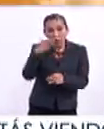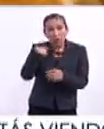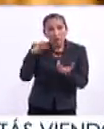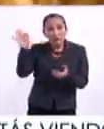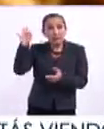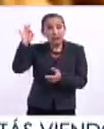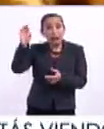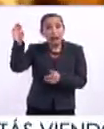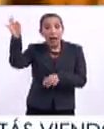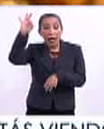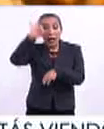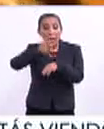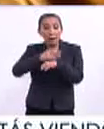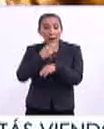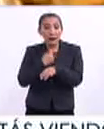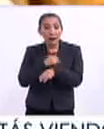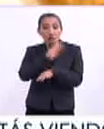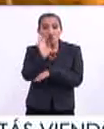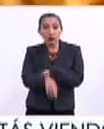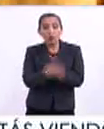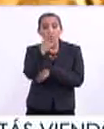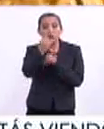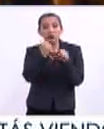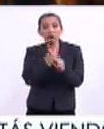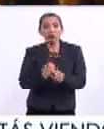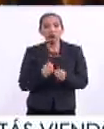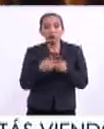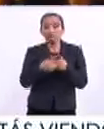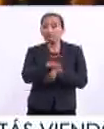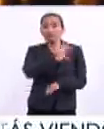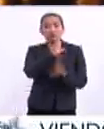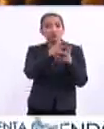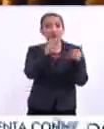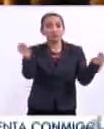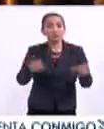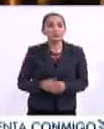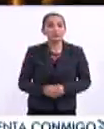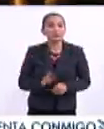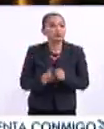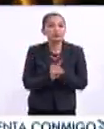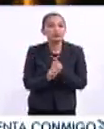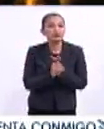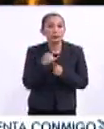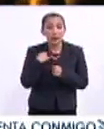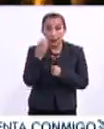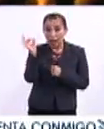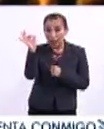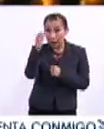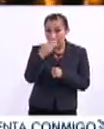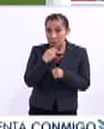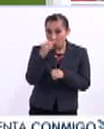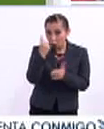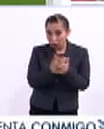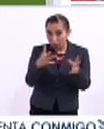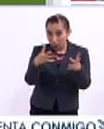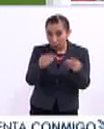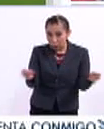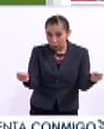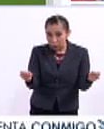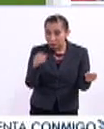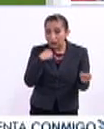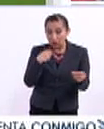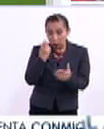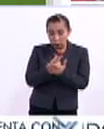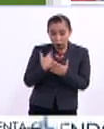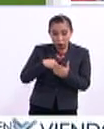abejas desaparecen, al humano solo le quedarían 4 años de vida. El problema es que no solo están desapareciendo las abejas, y no solo